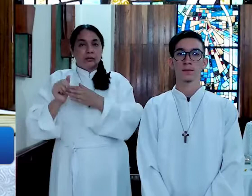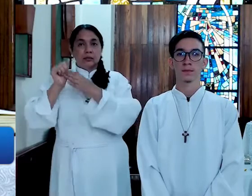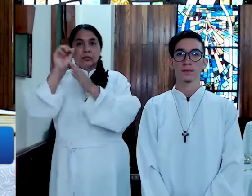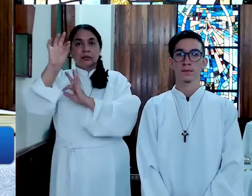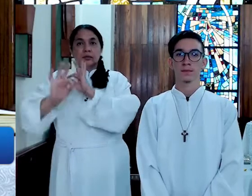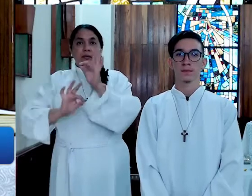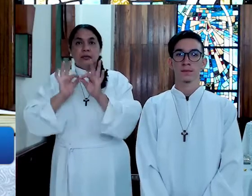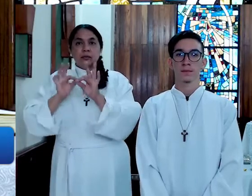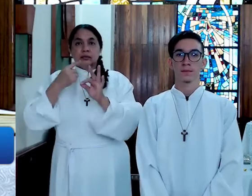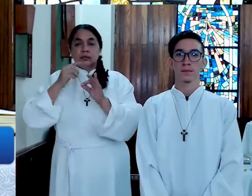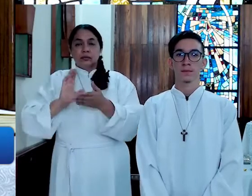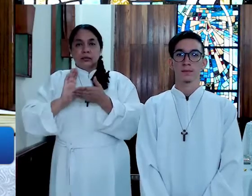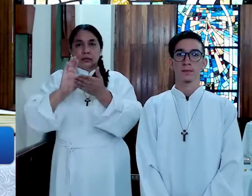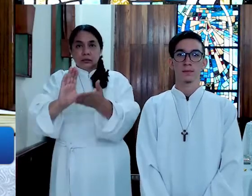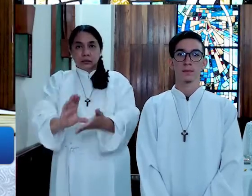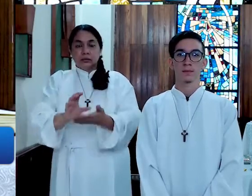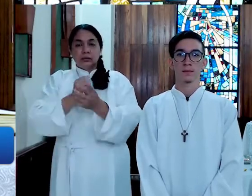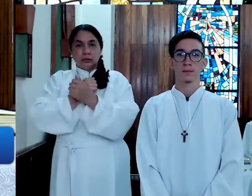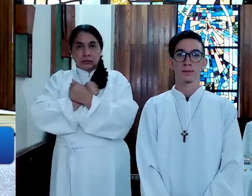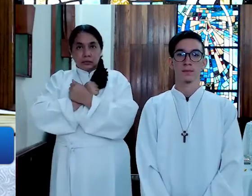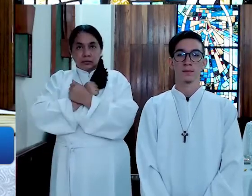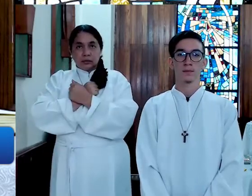perfección por la caridad.